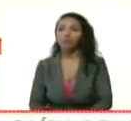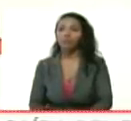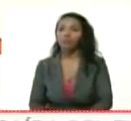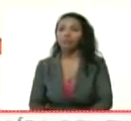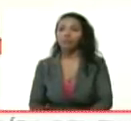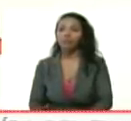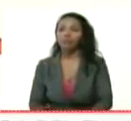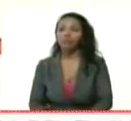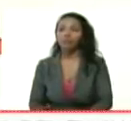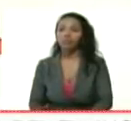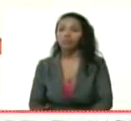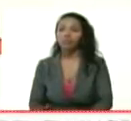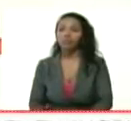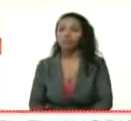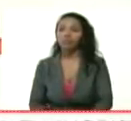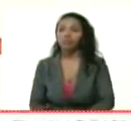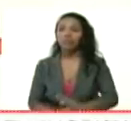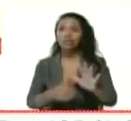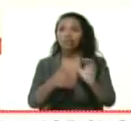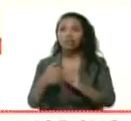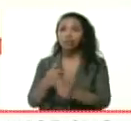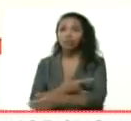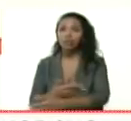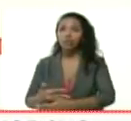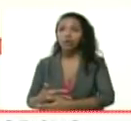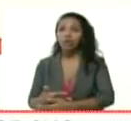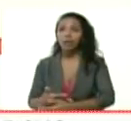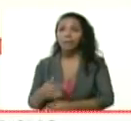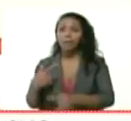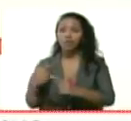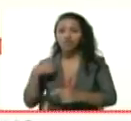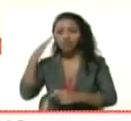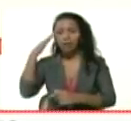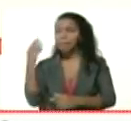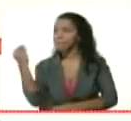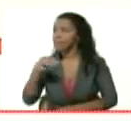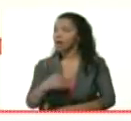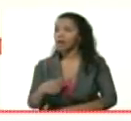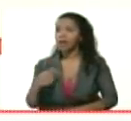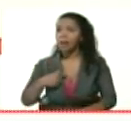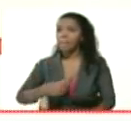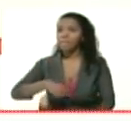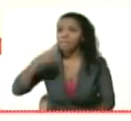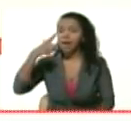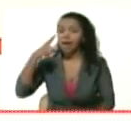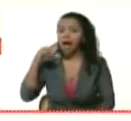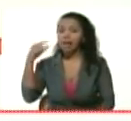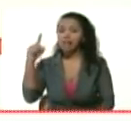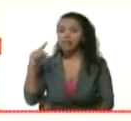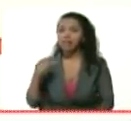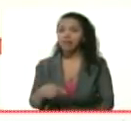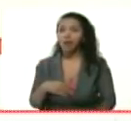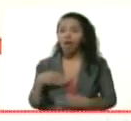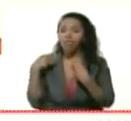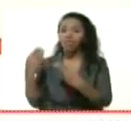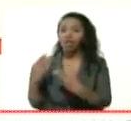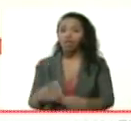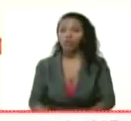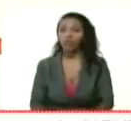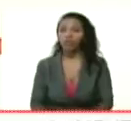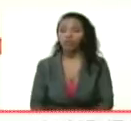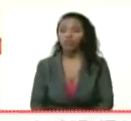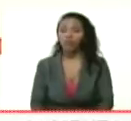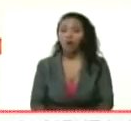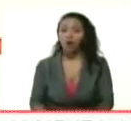O sea, 600 millones, yo creo que son más. Lo que pasa es que le da pena decir lo que han entregado. Son